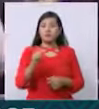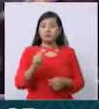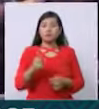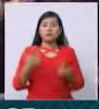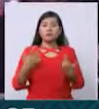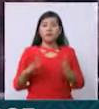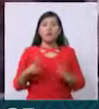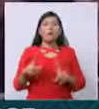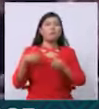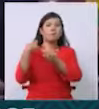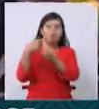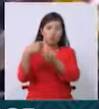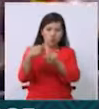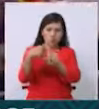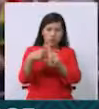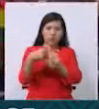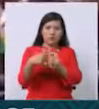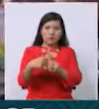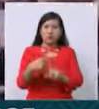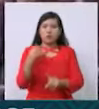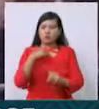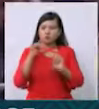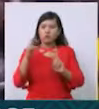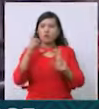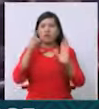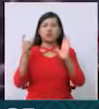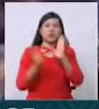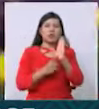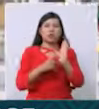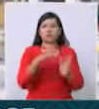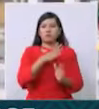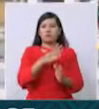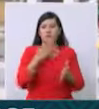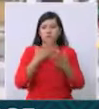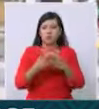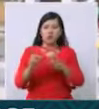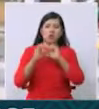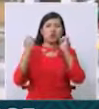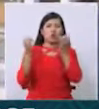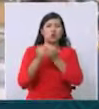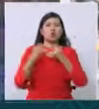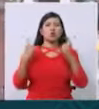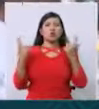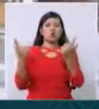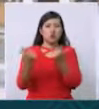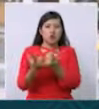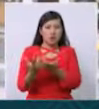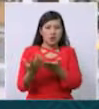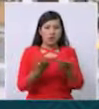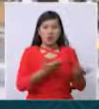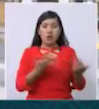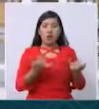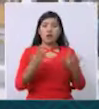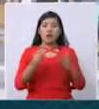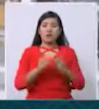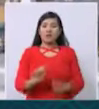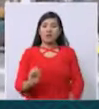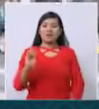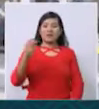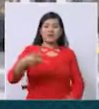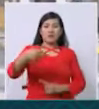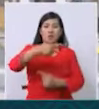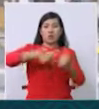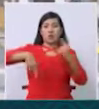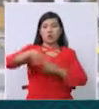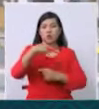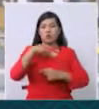hecho. Además, el reconocimiento a las organizaciones sociales. Por eso, la segunda vuelta le tocaría. Eso vamos a